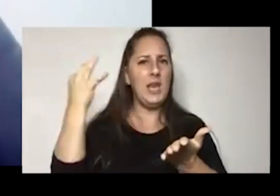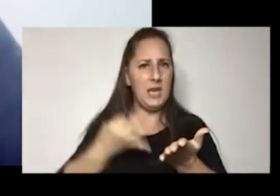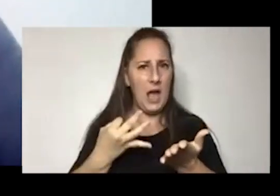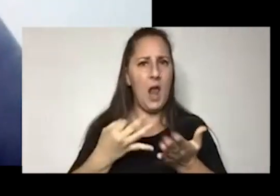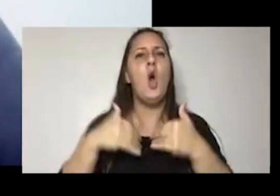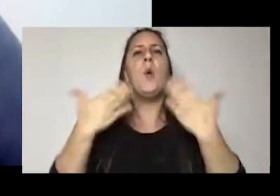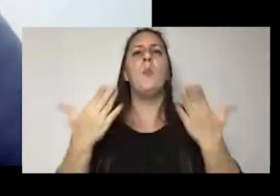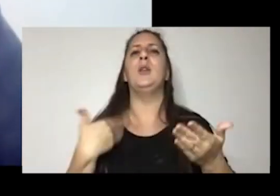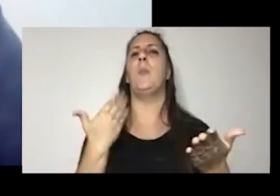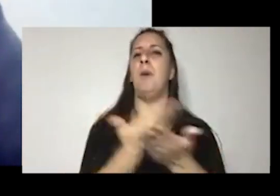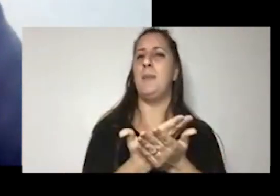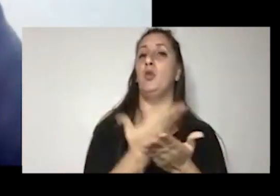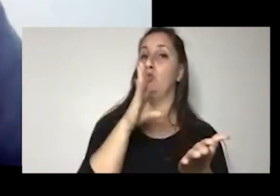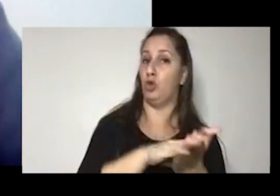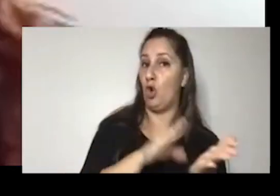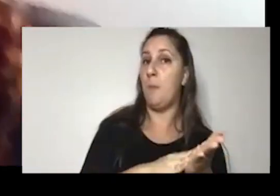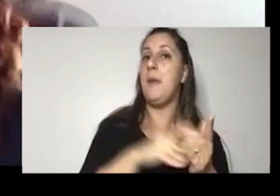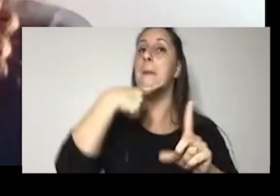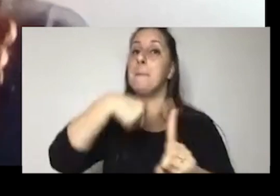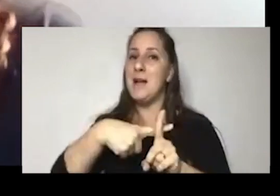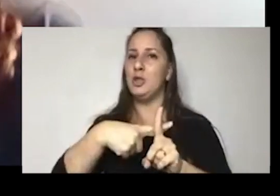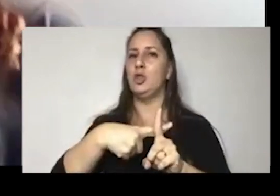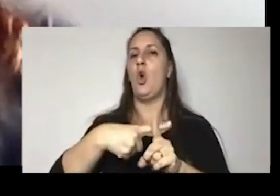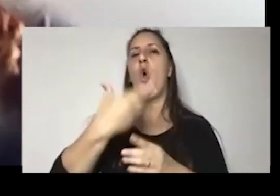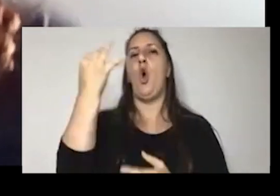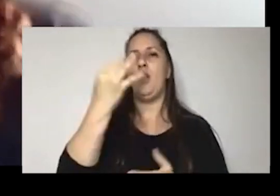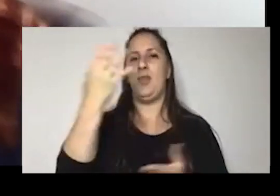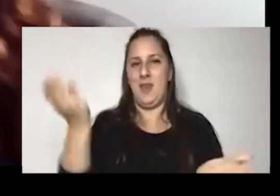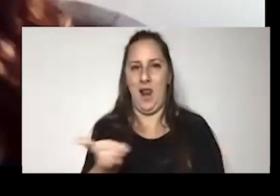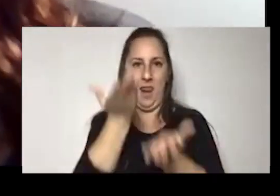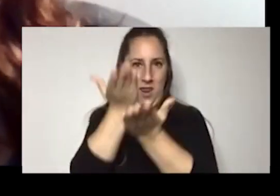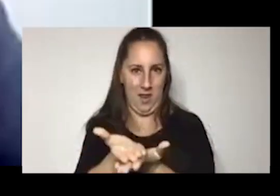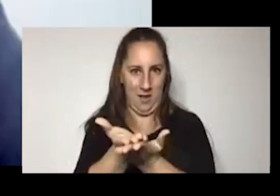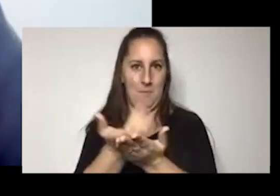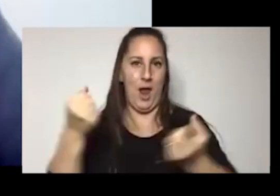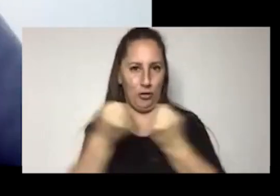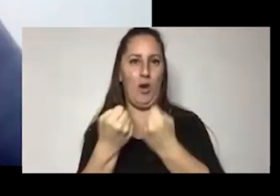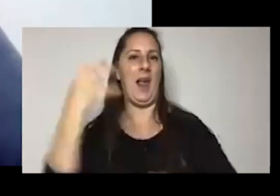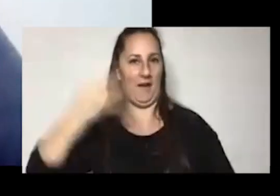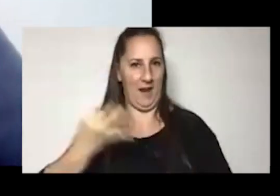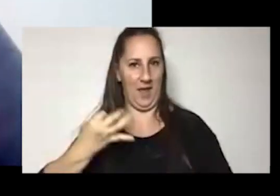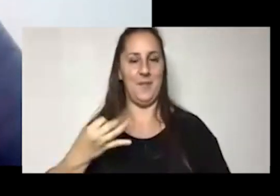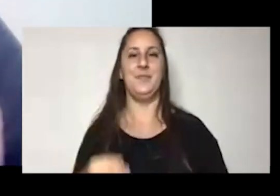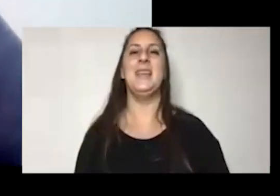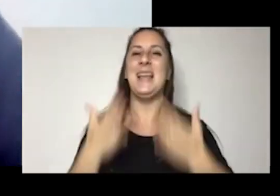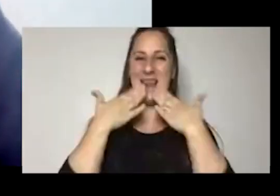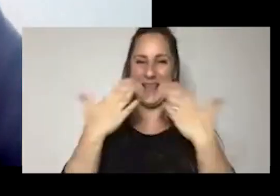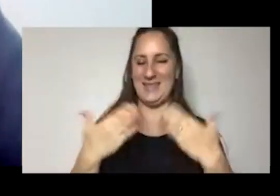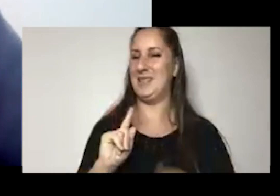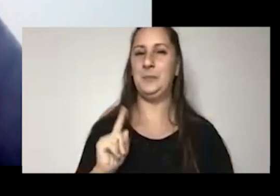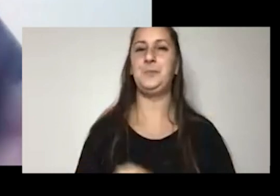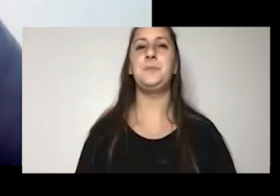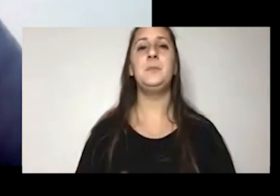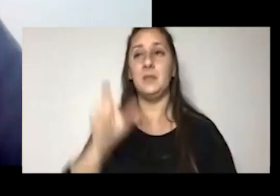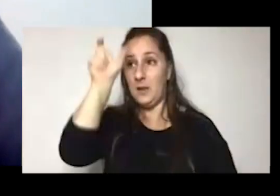el original. Perfecto, y después, gracias. No, por favor. El funcionario público, quien sea que esté en la Junta Evaluadora, va a